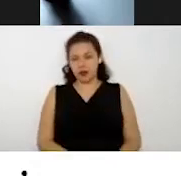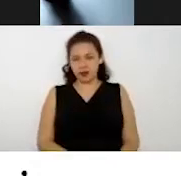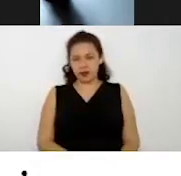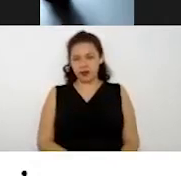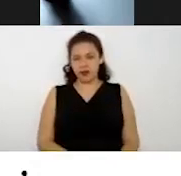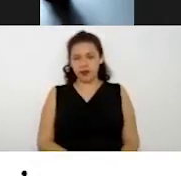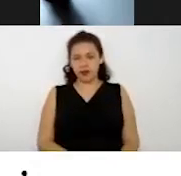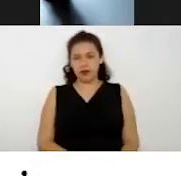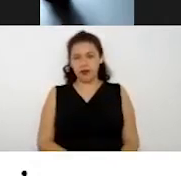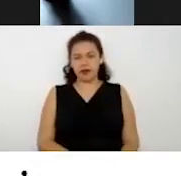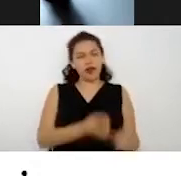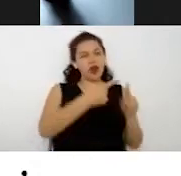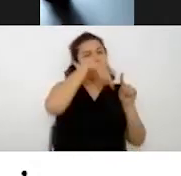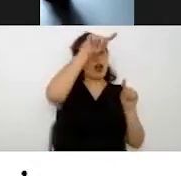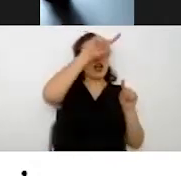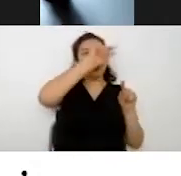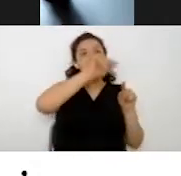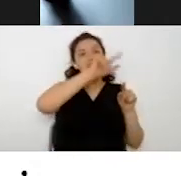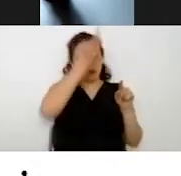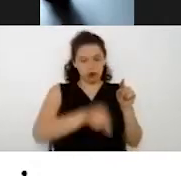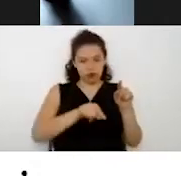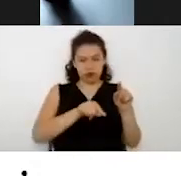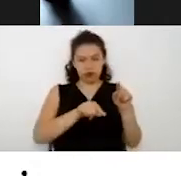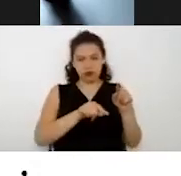¿Por qué creen que regresaba a 0 ese pico?